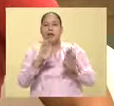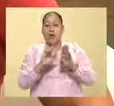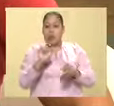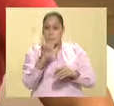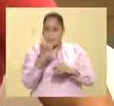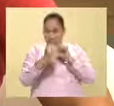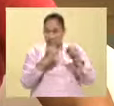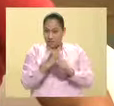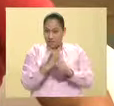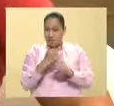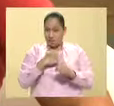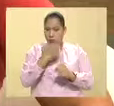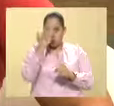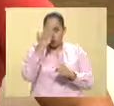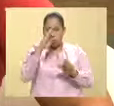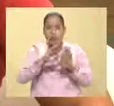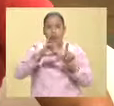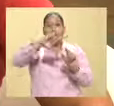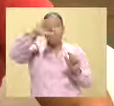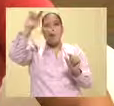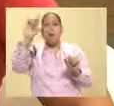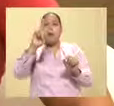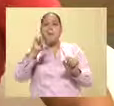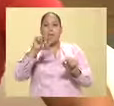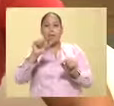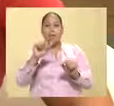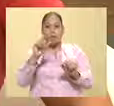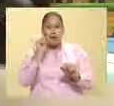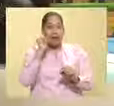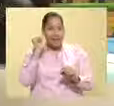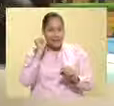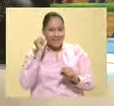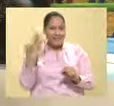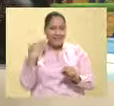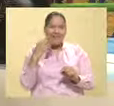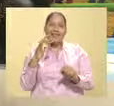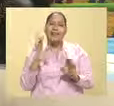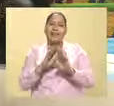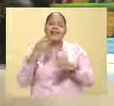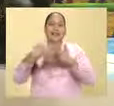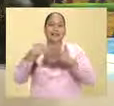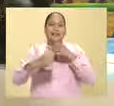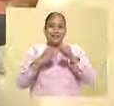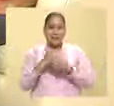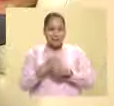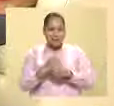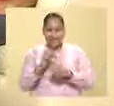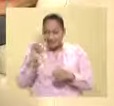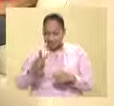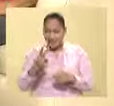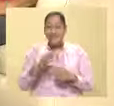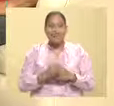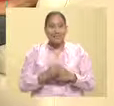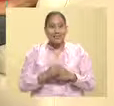24 años conocí la vela cuando york hace 15 años